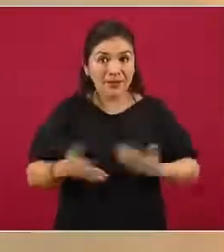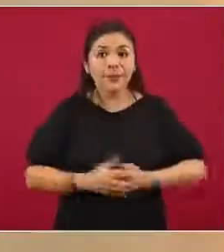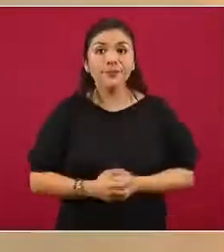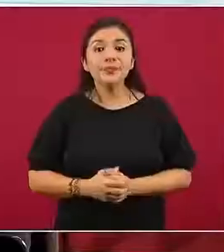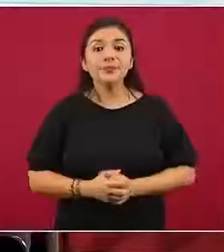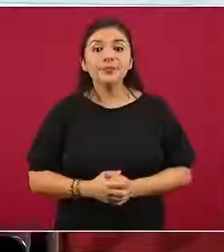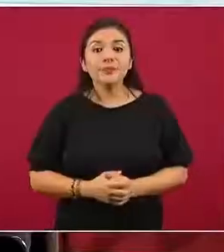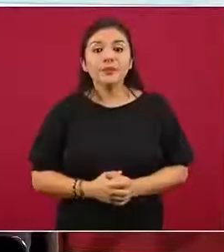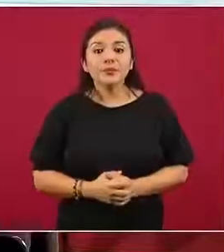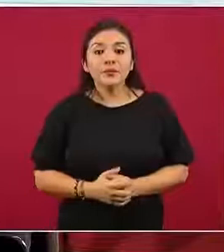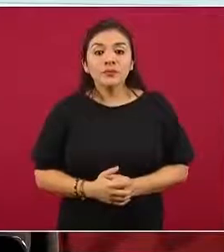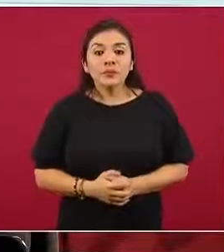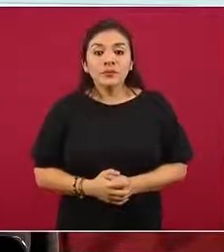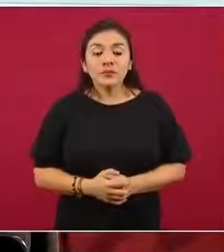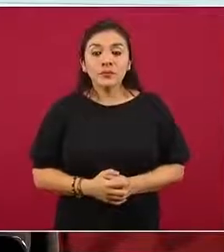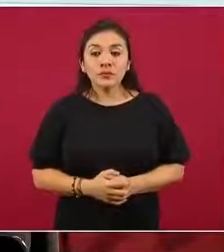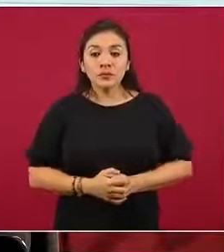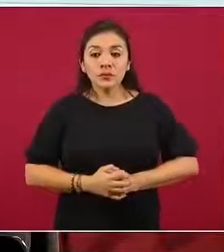por favor.